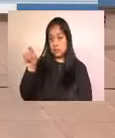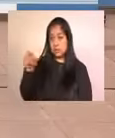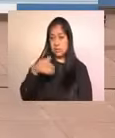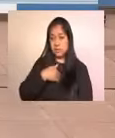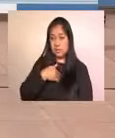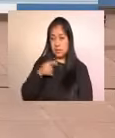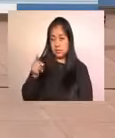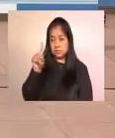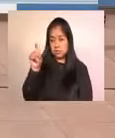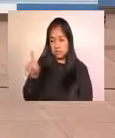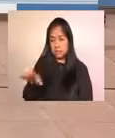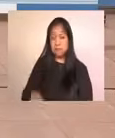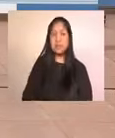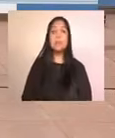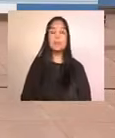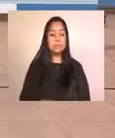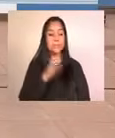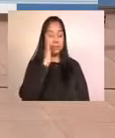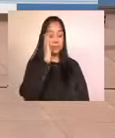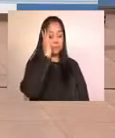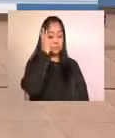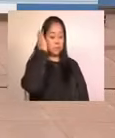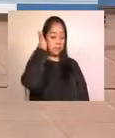justamente, muchas gracias, señorita Araujo, por la pregunta.